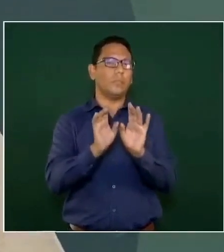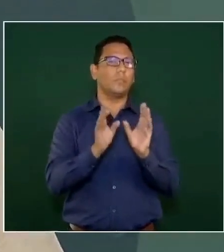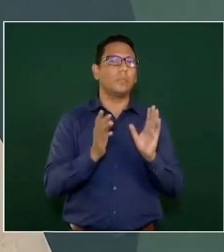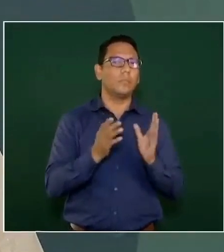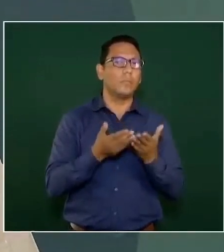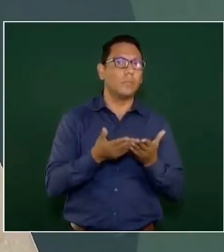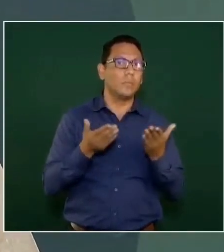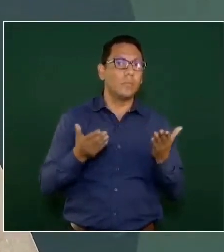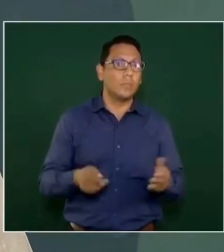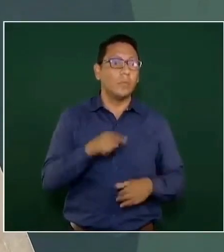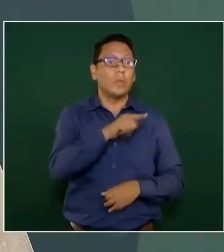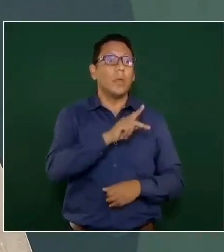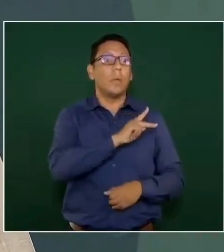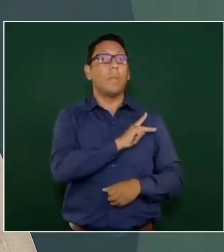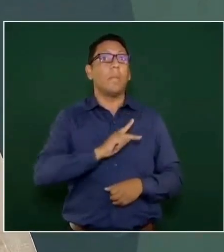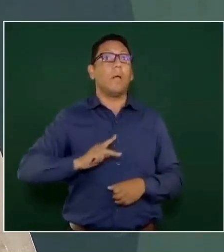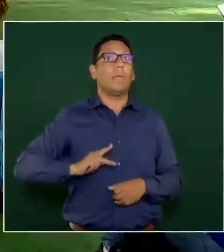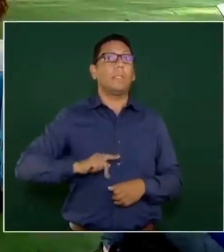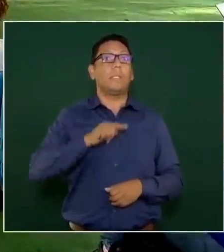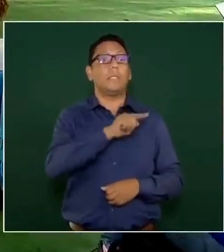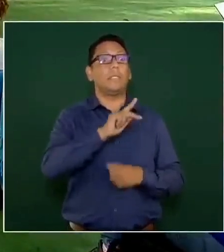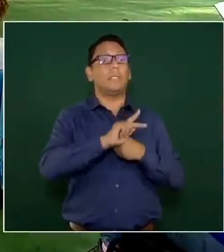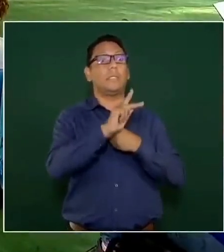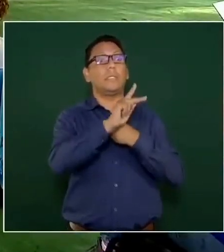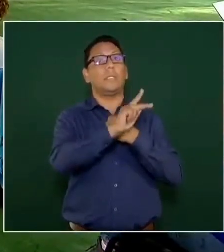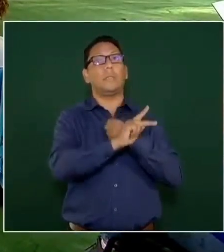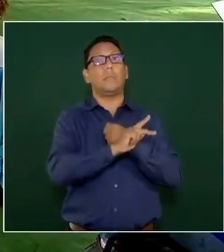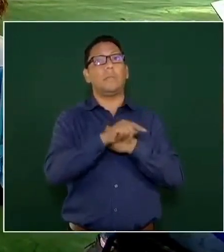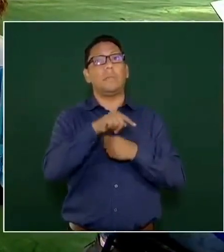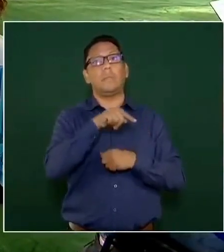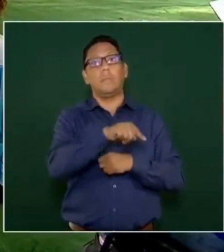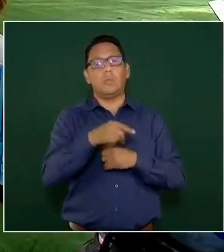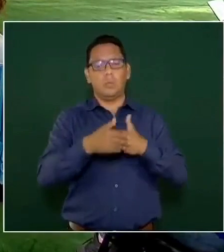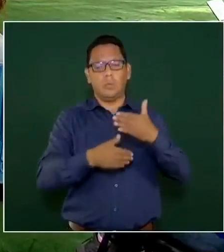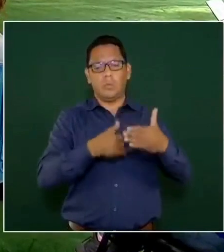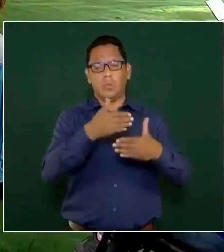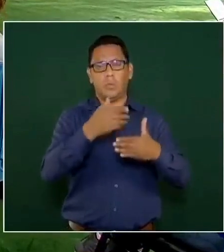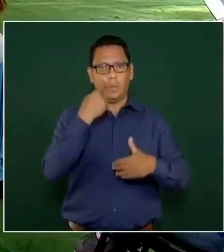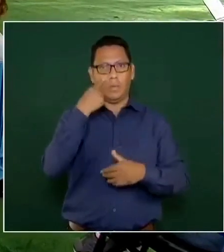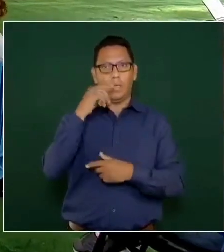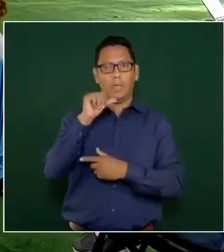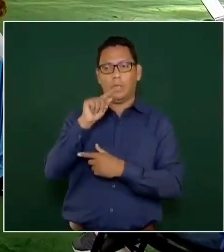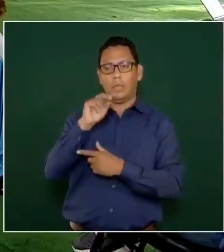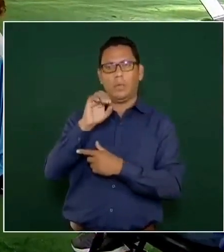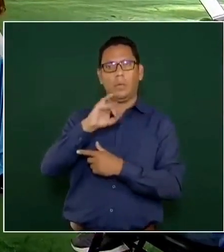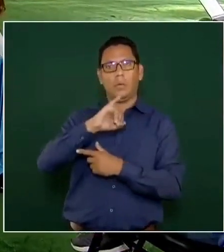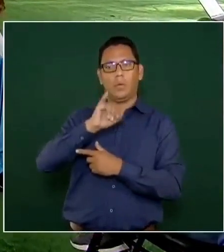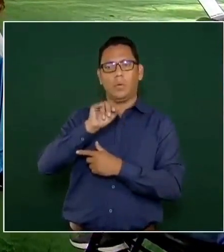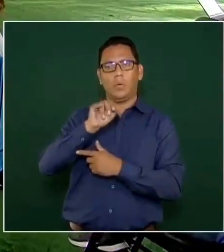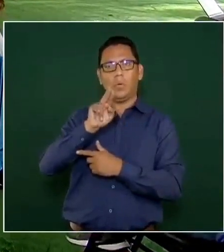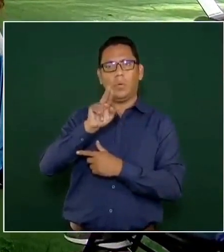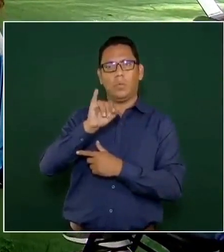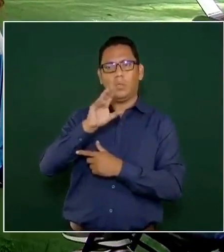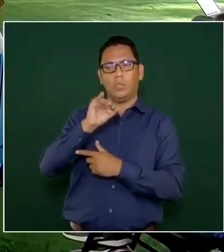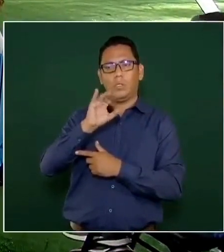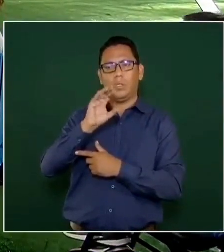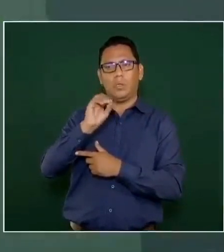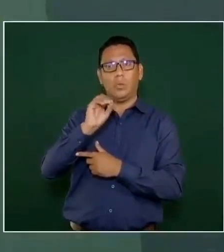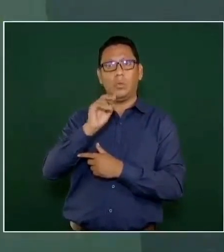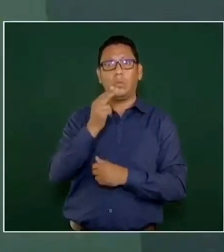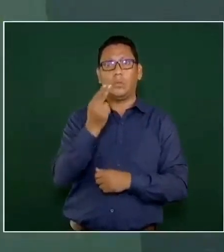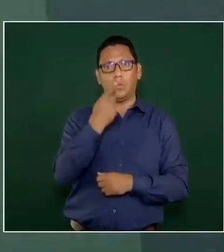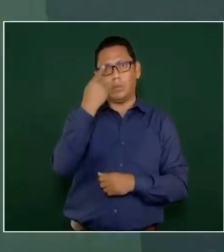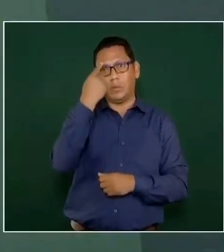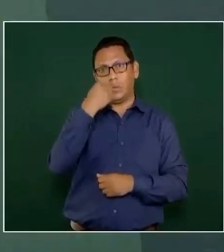presidente, los presidentes en el Perú, ¿no? Este es un procedimiento que se llama antejuicio, tiene que suceder un antejuicio para poderle retirar